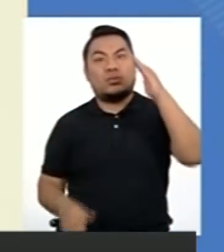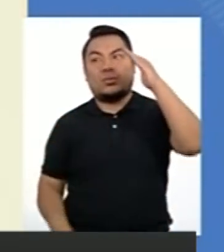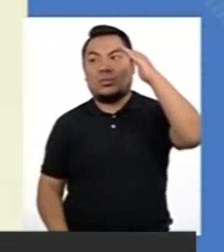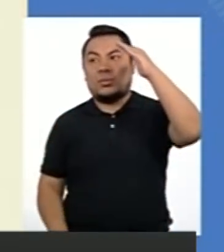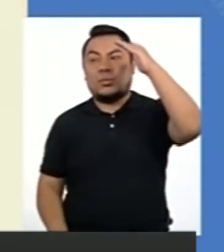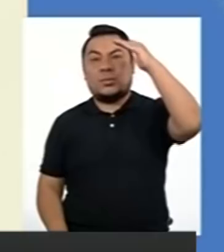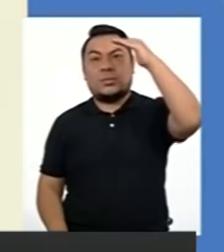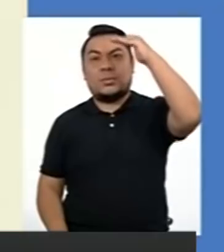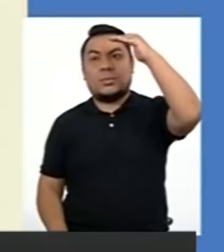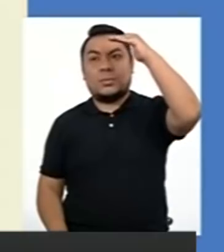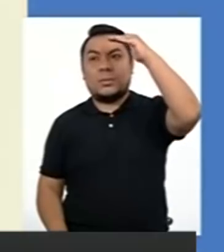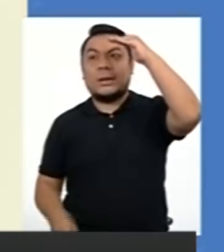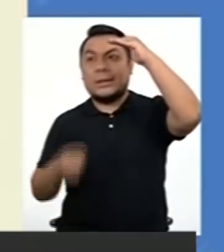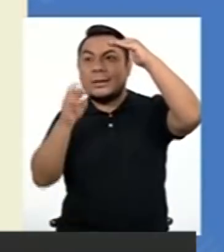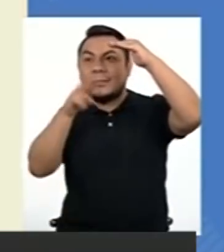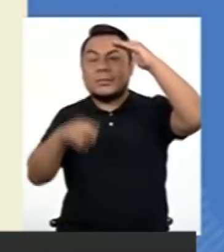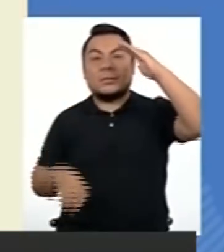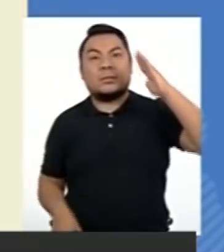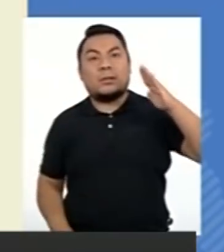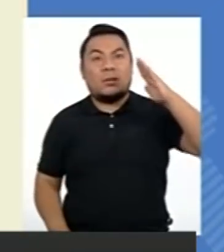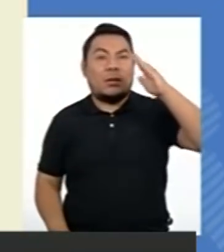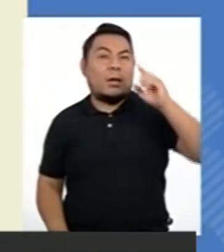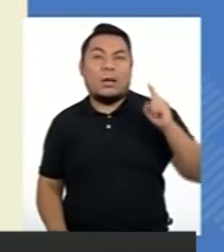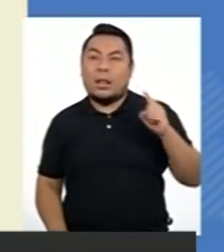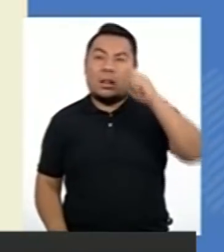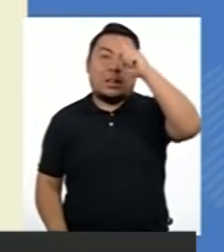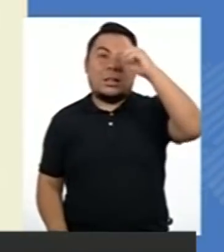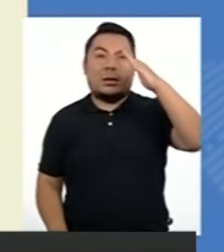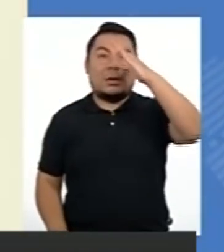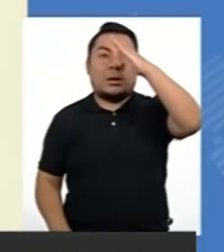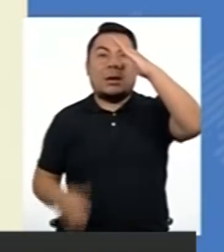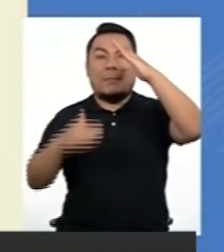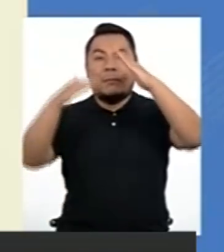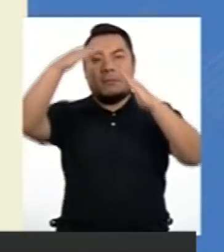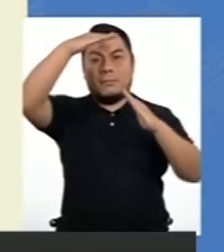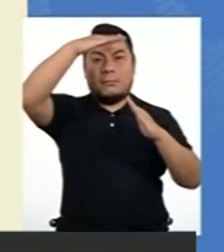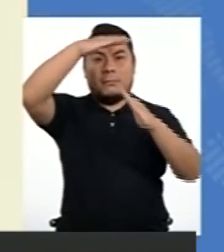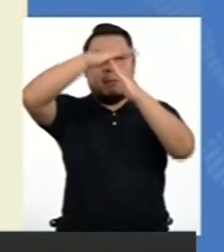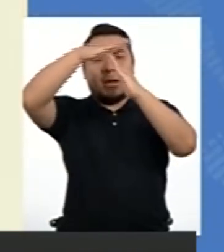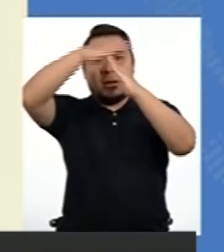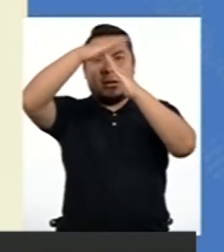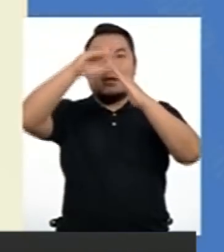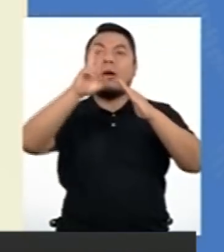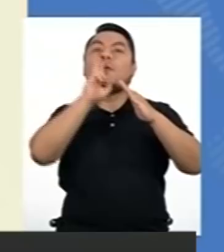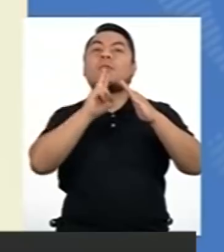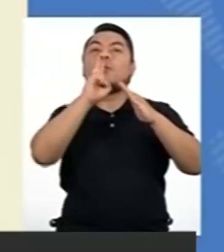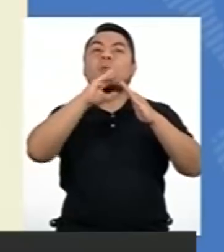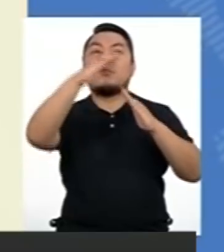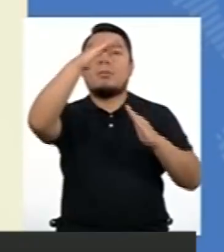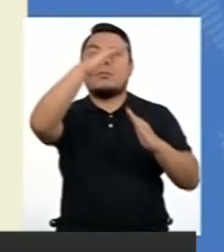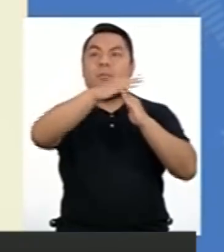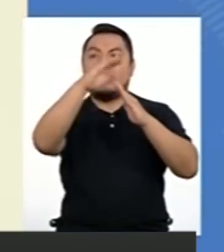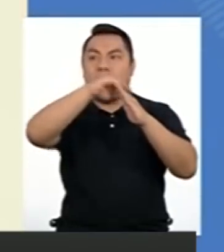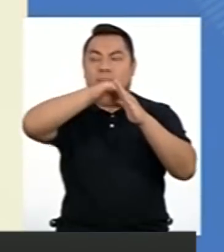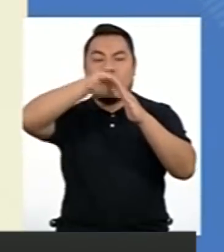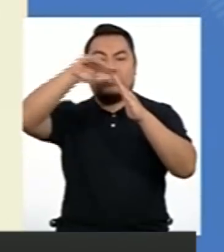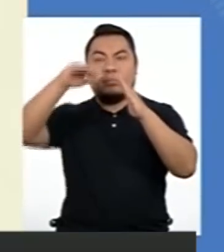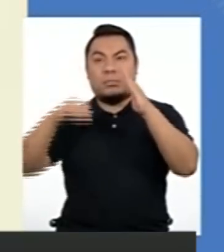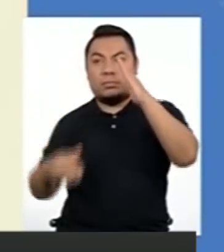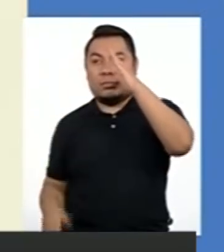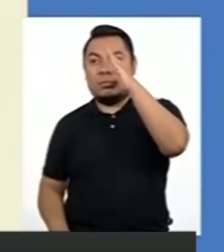Y podemos ver que hay una curva que es la más alta, la que tiene el pico más alto. Ese pico más alto